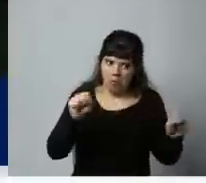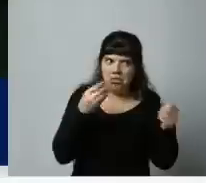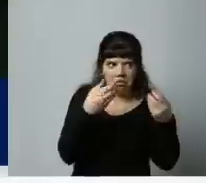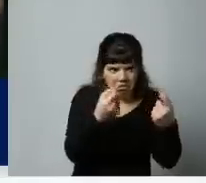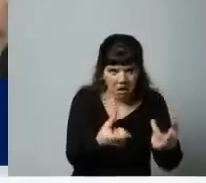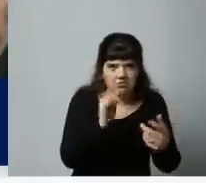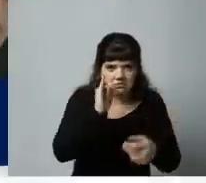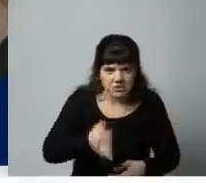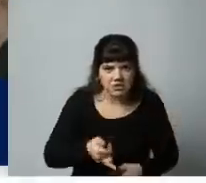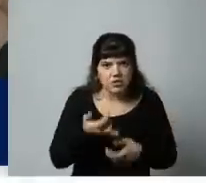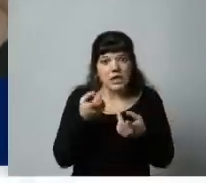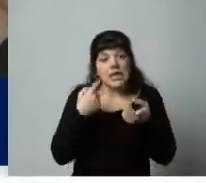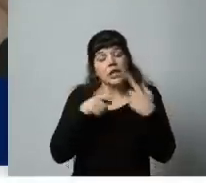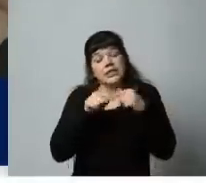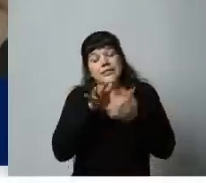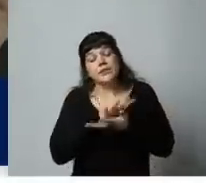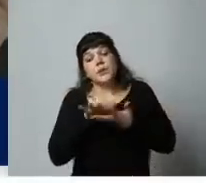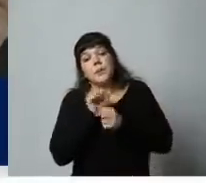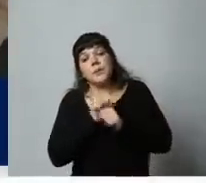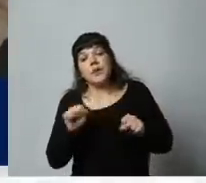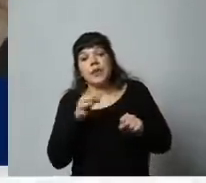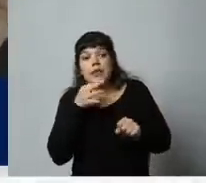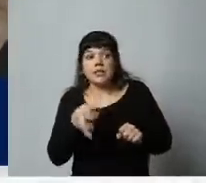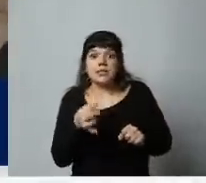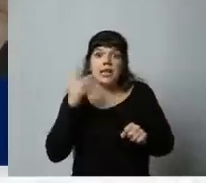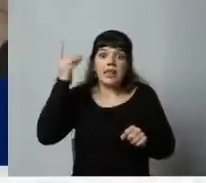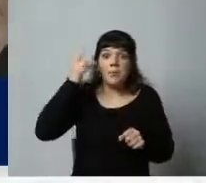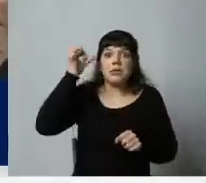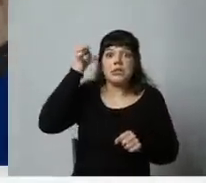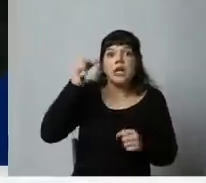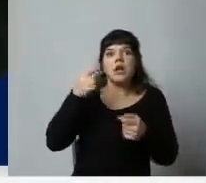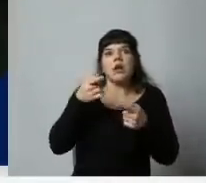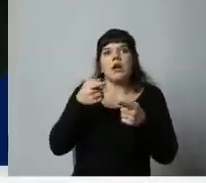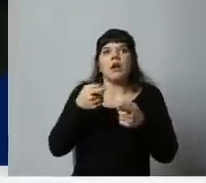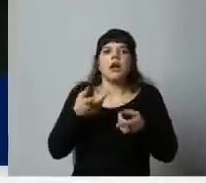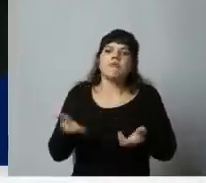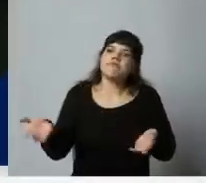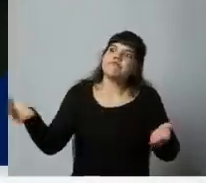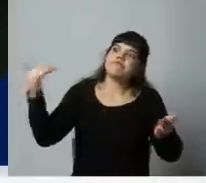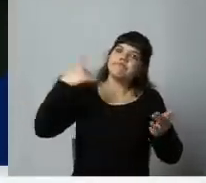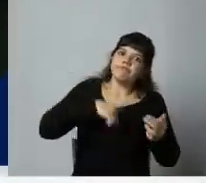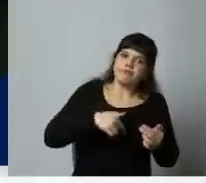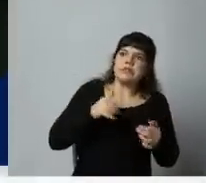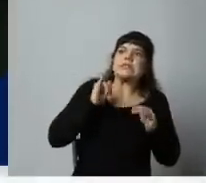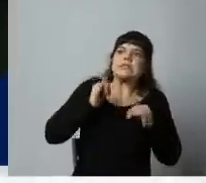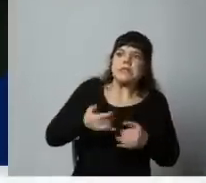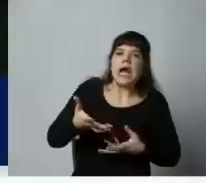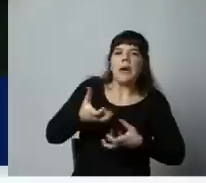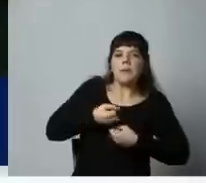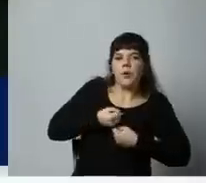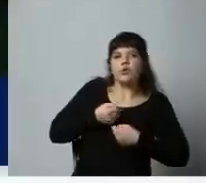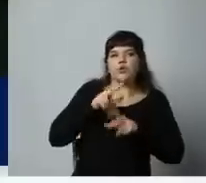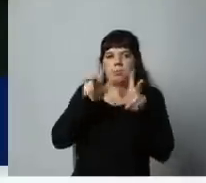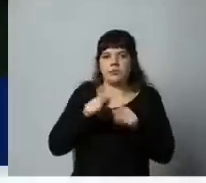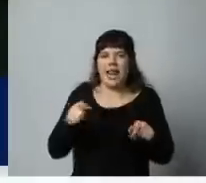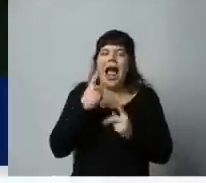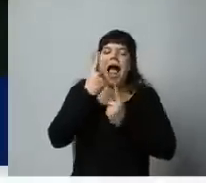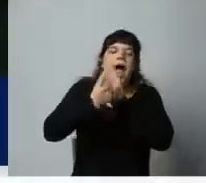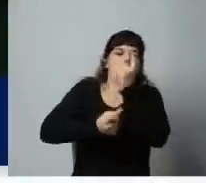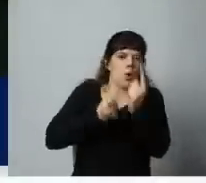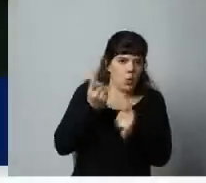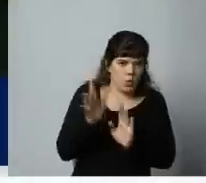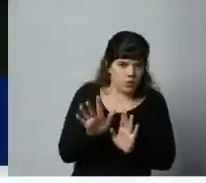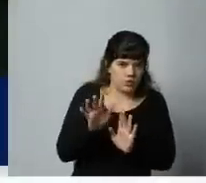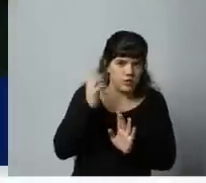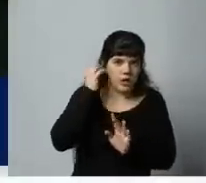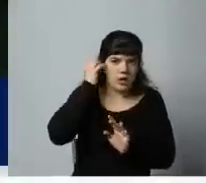y en ese sentido podíamos decir que el poder ejecutivo efectivamente se arrimó alguno de los planteos que hizo el pcnt y en la columna